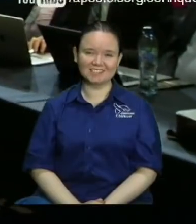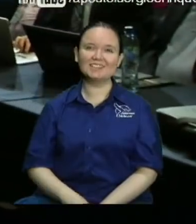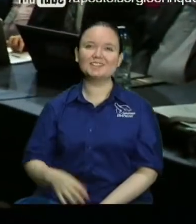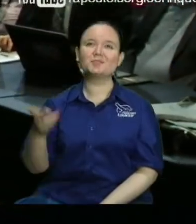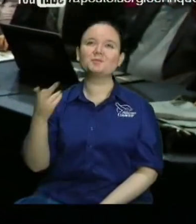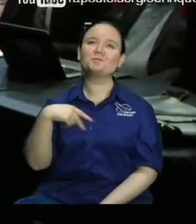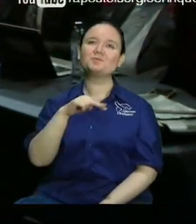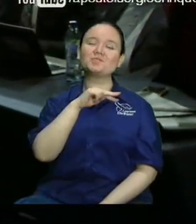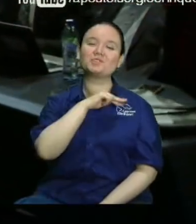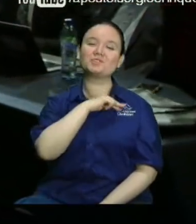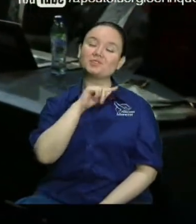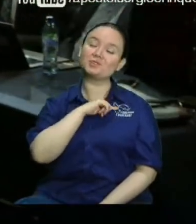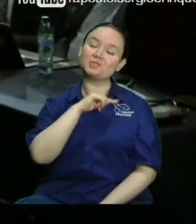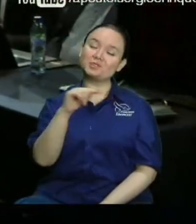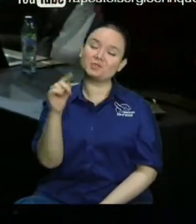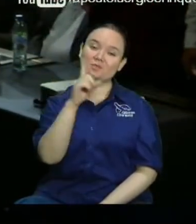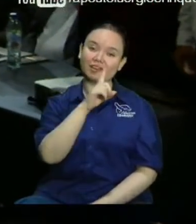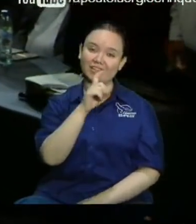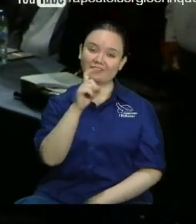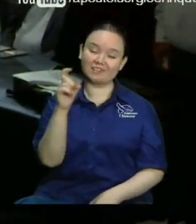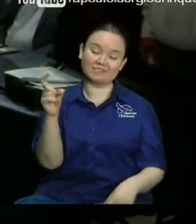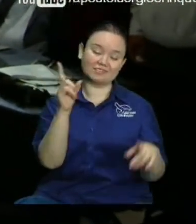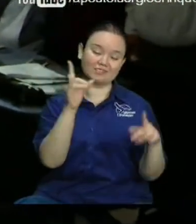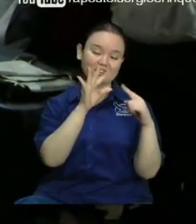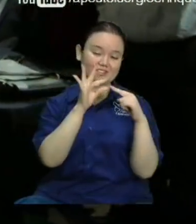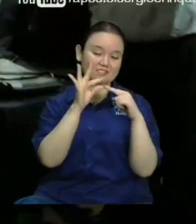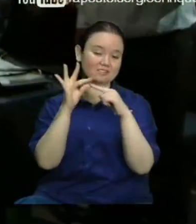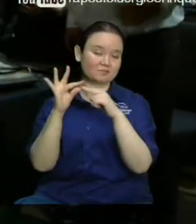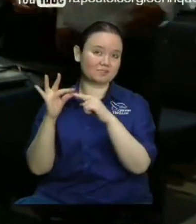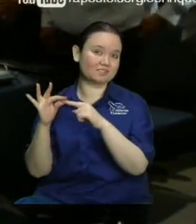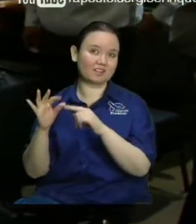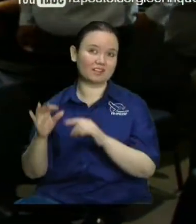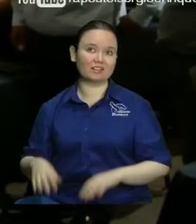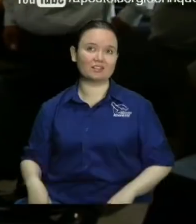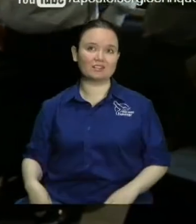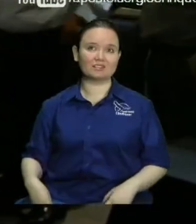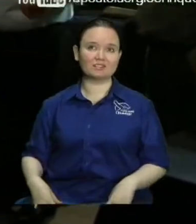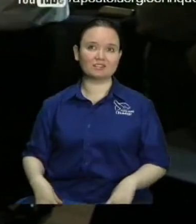Nosotros somos una generación especial, esperada.